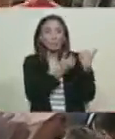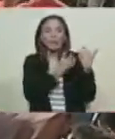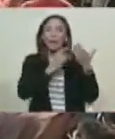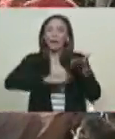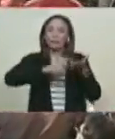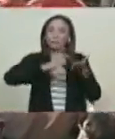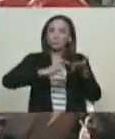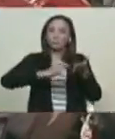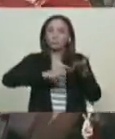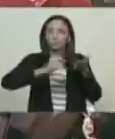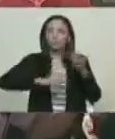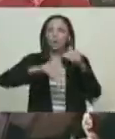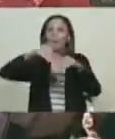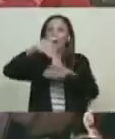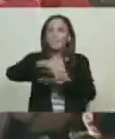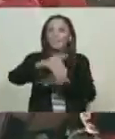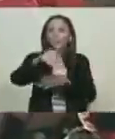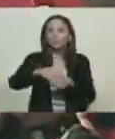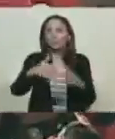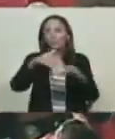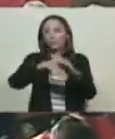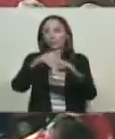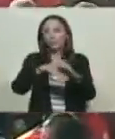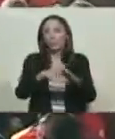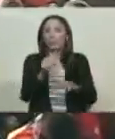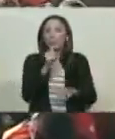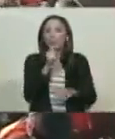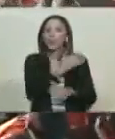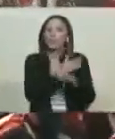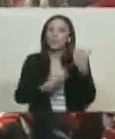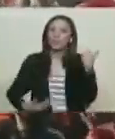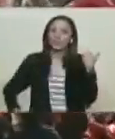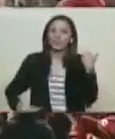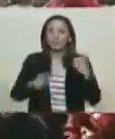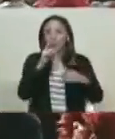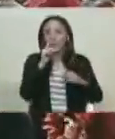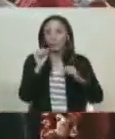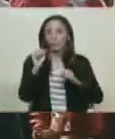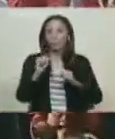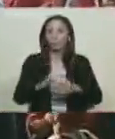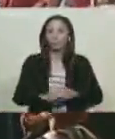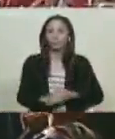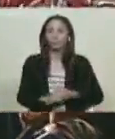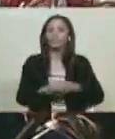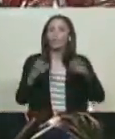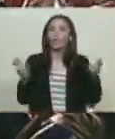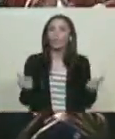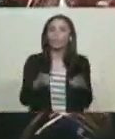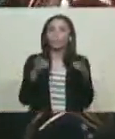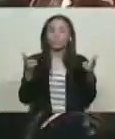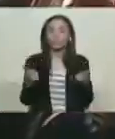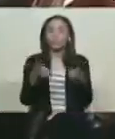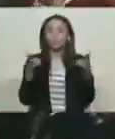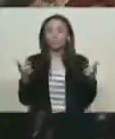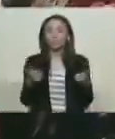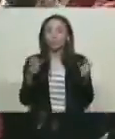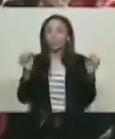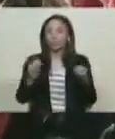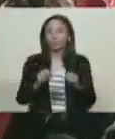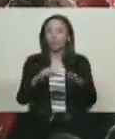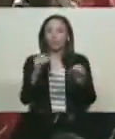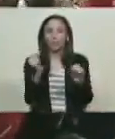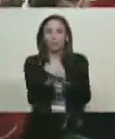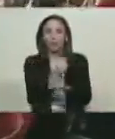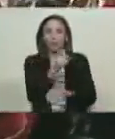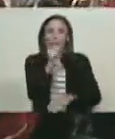a votar por el candidato de la patria, Nicolás Maduro Moro. Ir a conquistar voto por voto. Trabajador